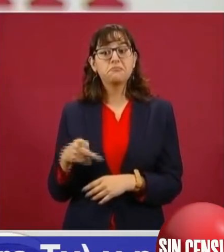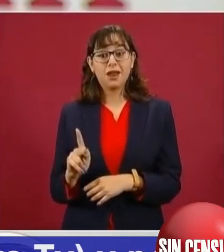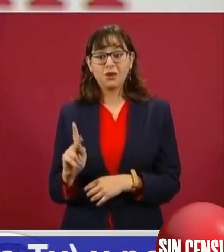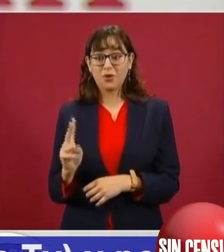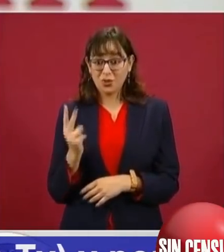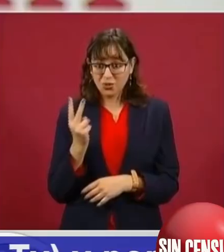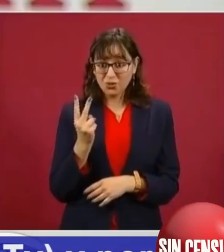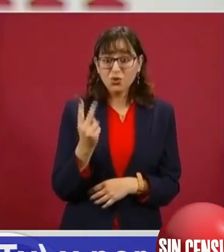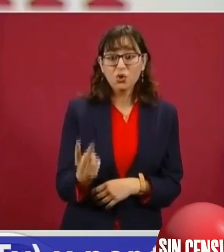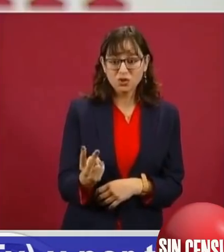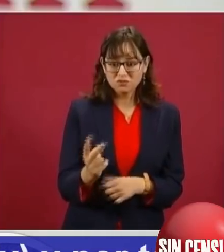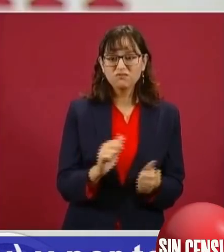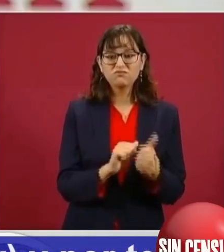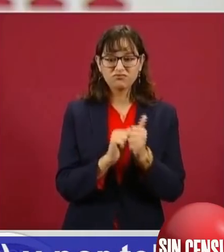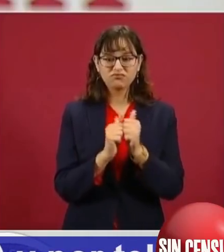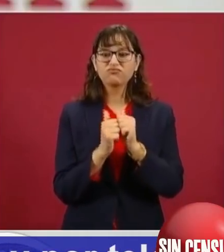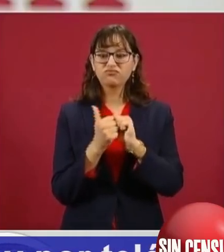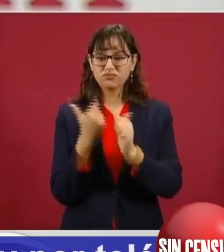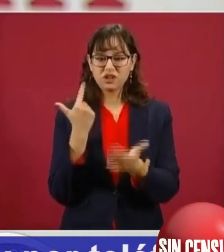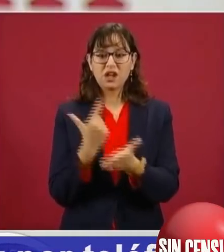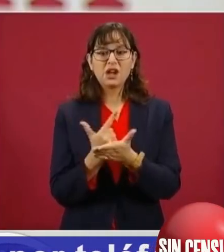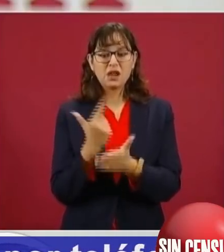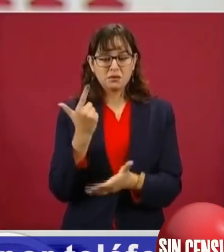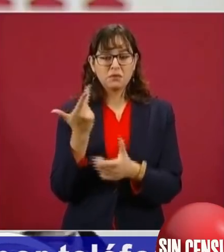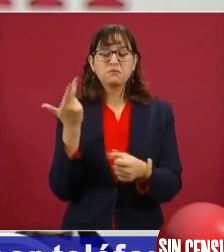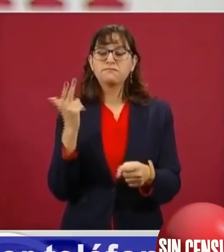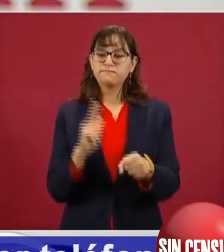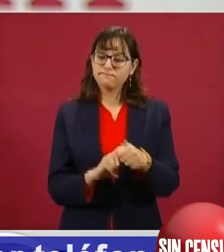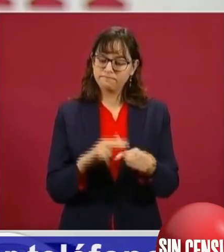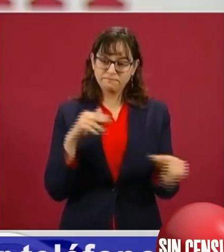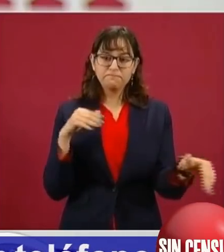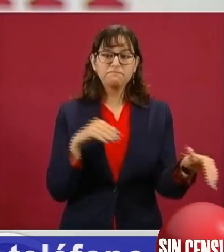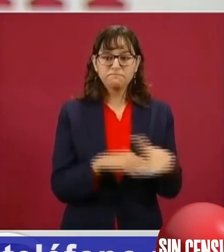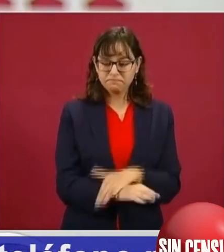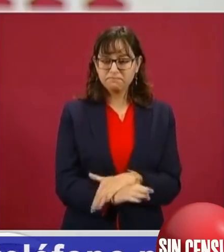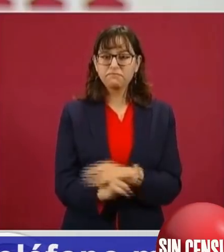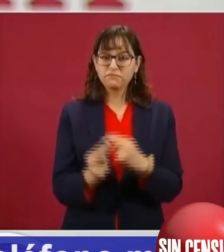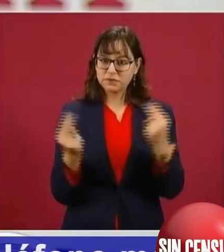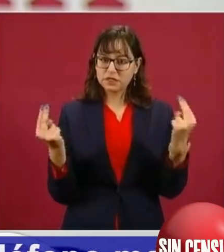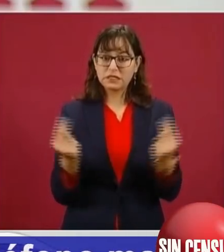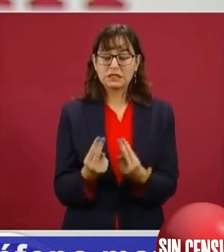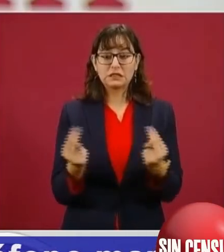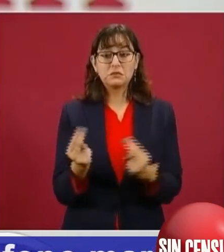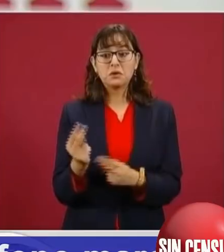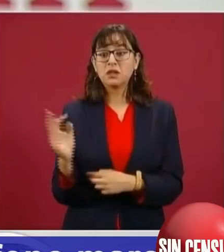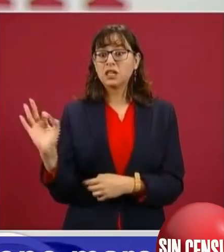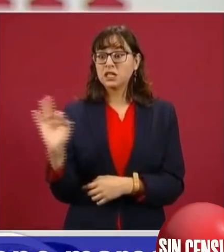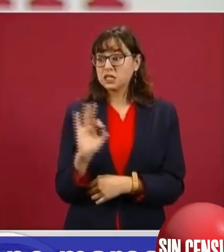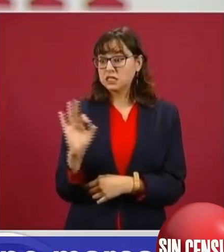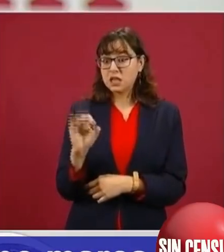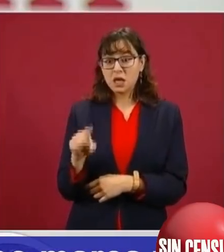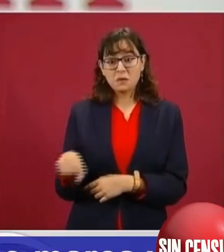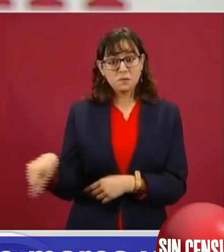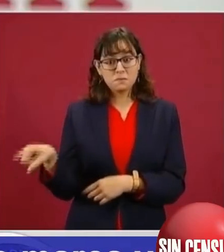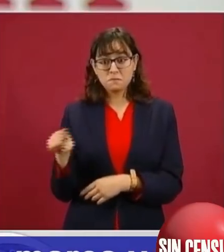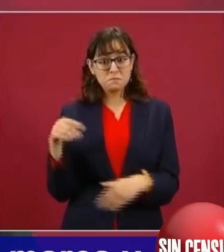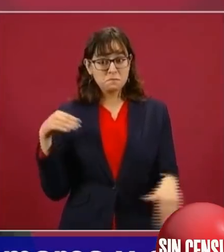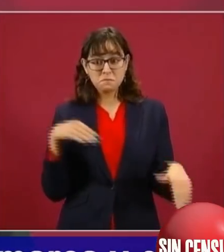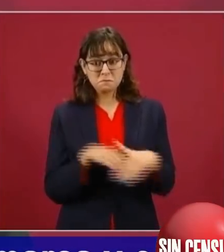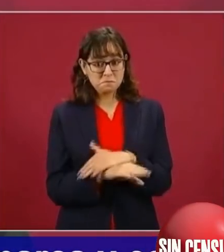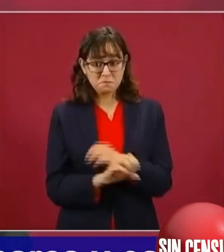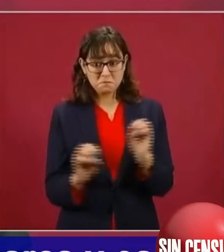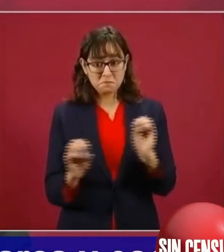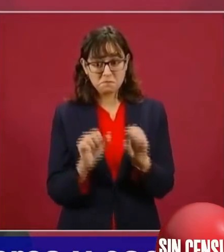necesitar hospitalización. Y de no lograrse esta hospitalización en un tiempo razonablemente corto, las personas